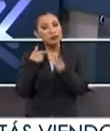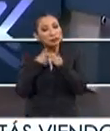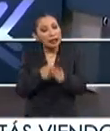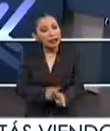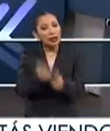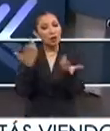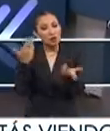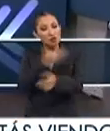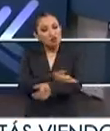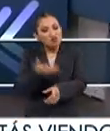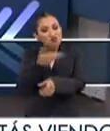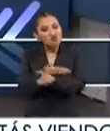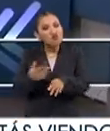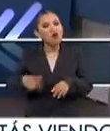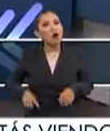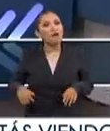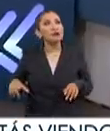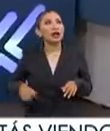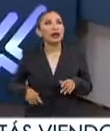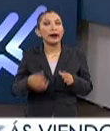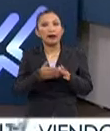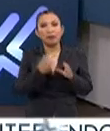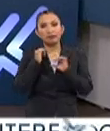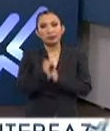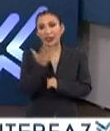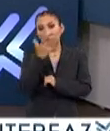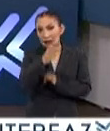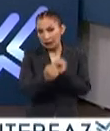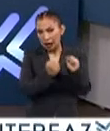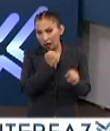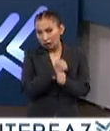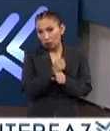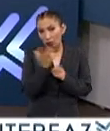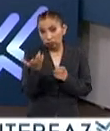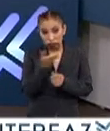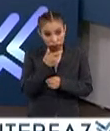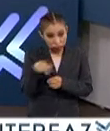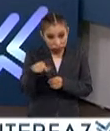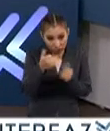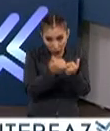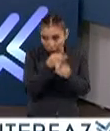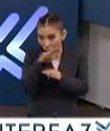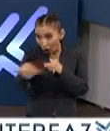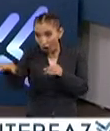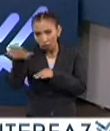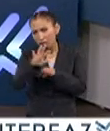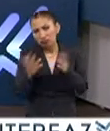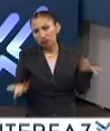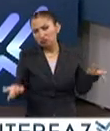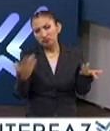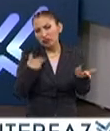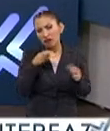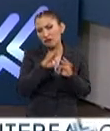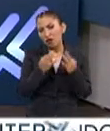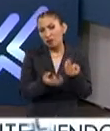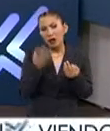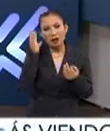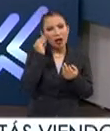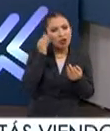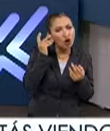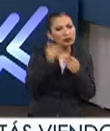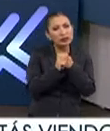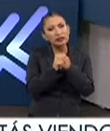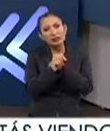mantener una gestión durante casi 10 años. Esto no es muy común en los medios públicos, en donde